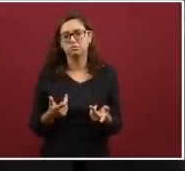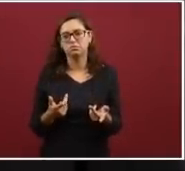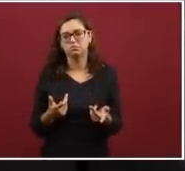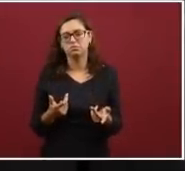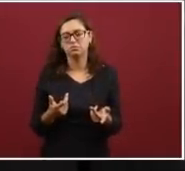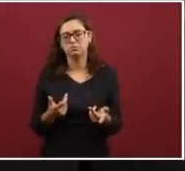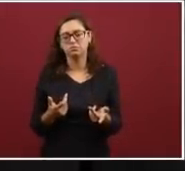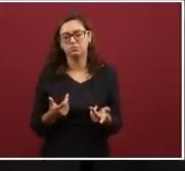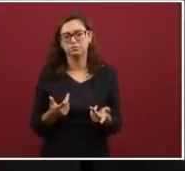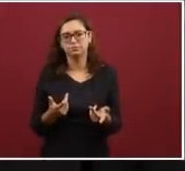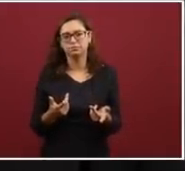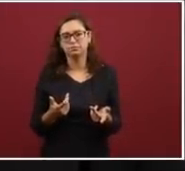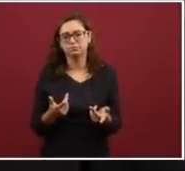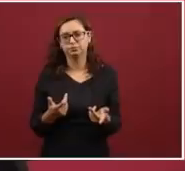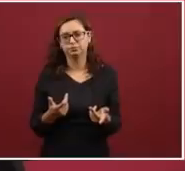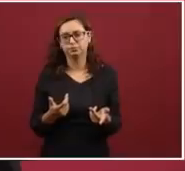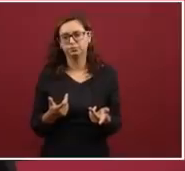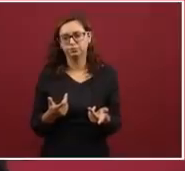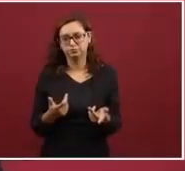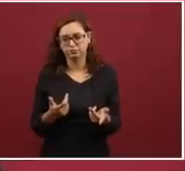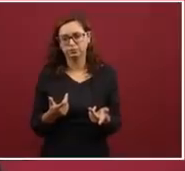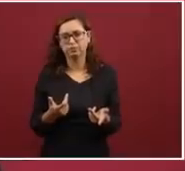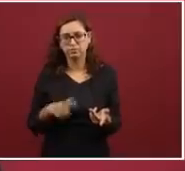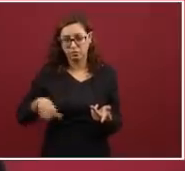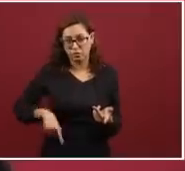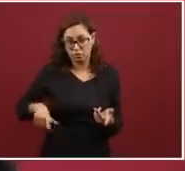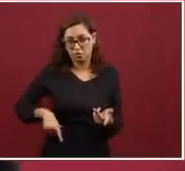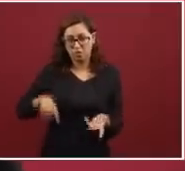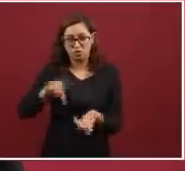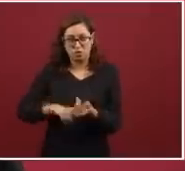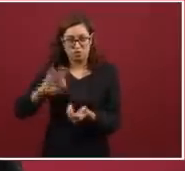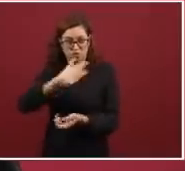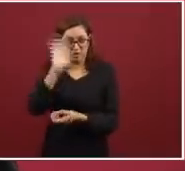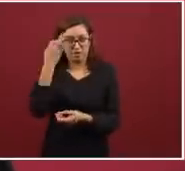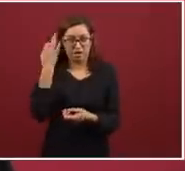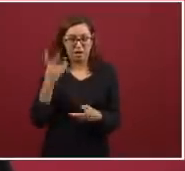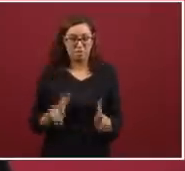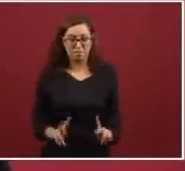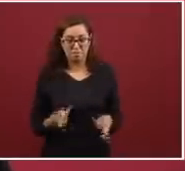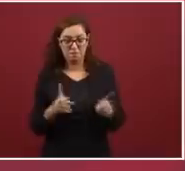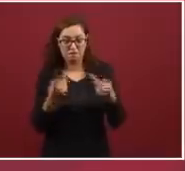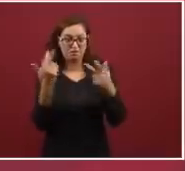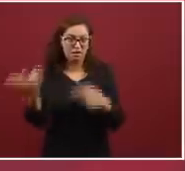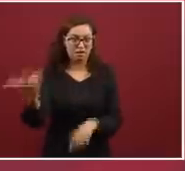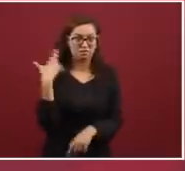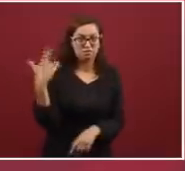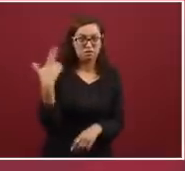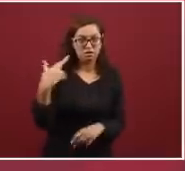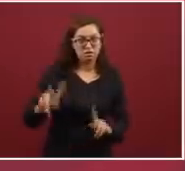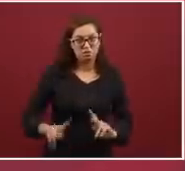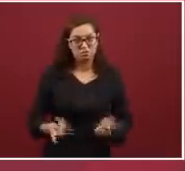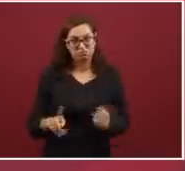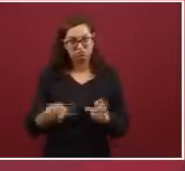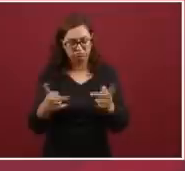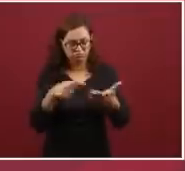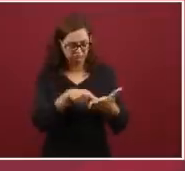cabo desde el gobierno federal. Es falso,